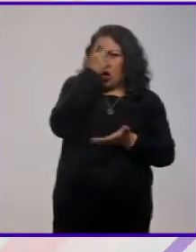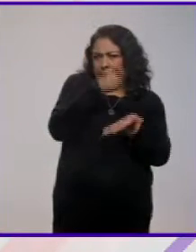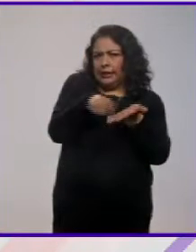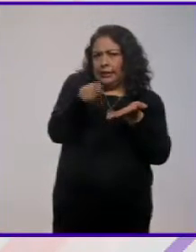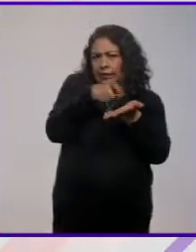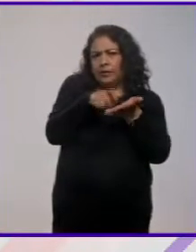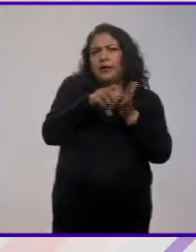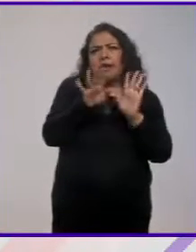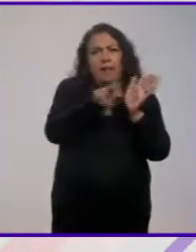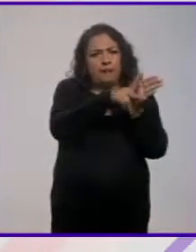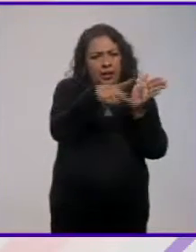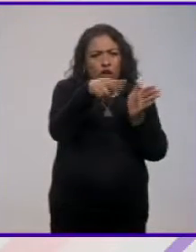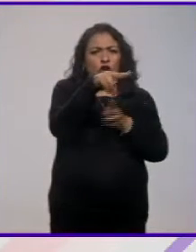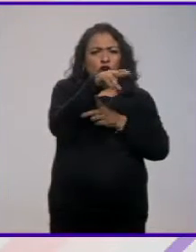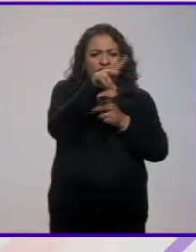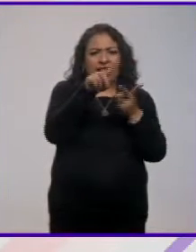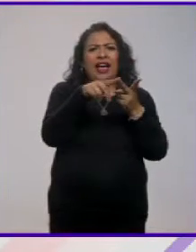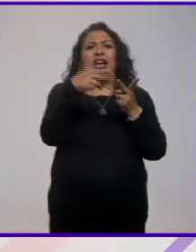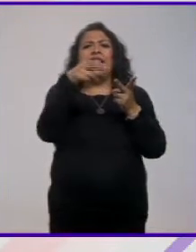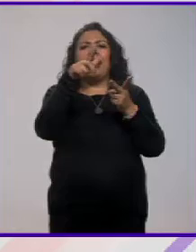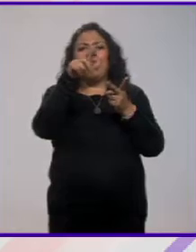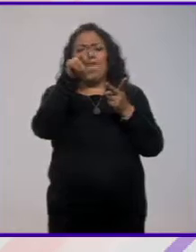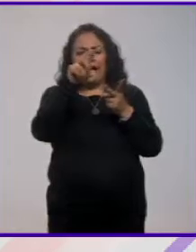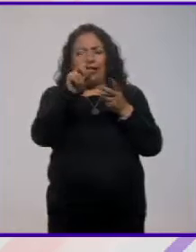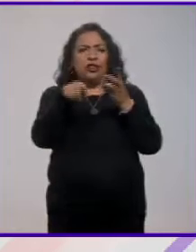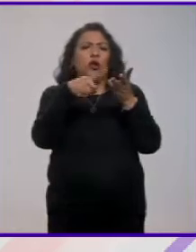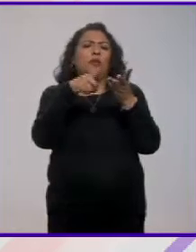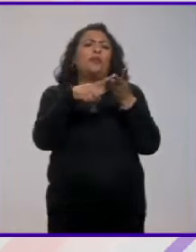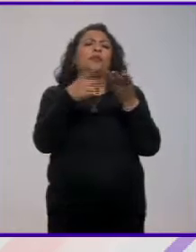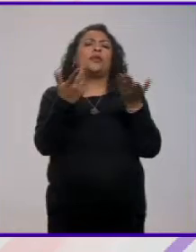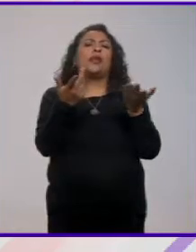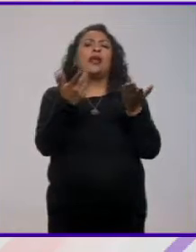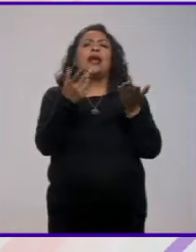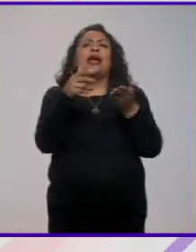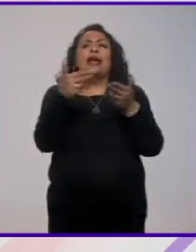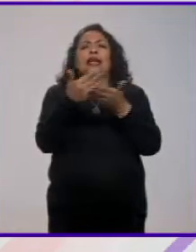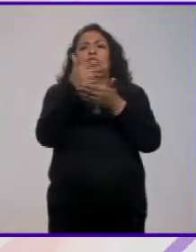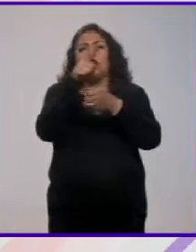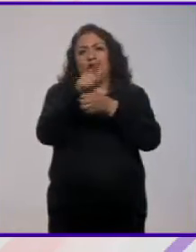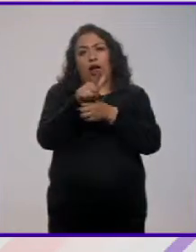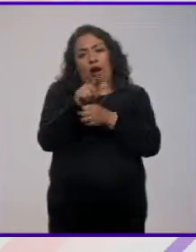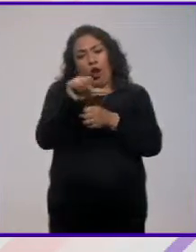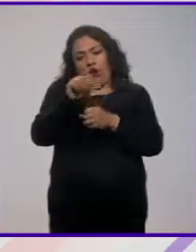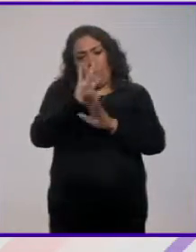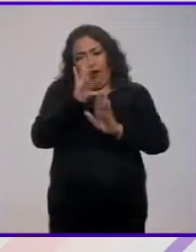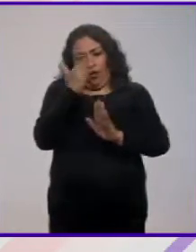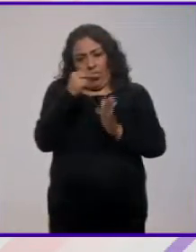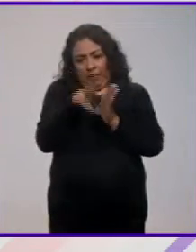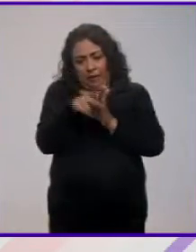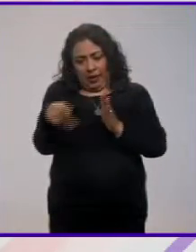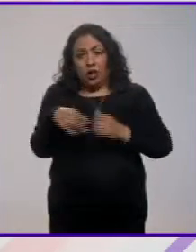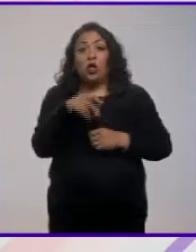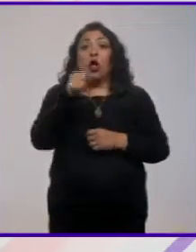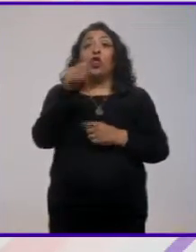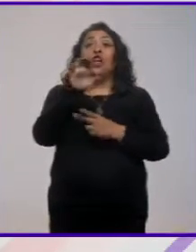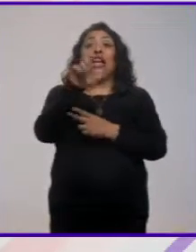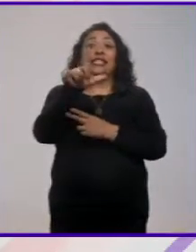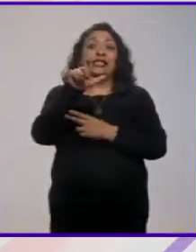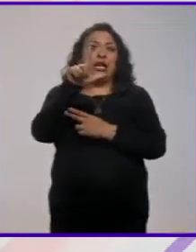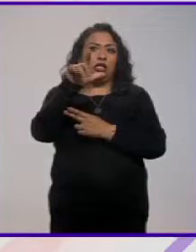escribiendo en Novedades, escribo en el Heraldo de México, escribo en el Nacional, que ya no existe, y en